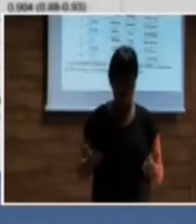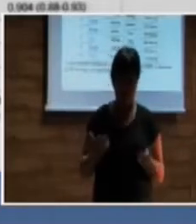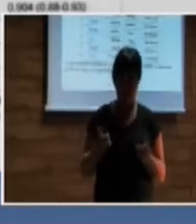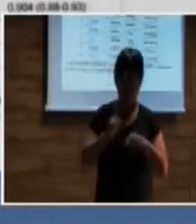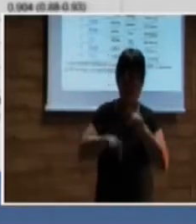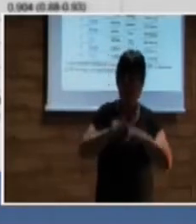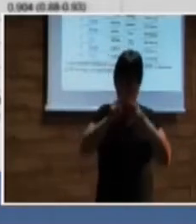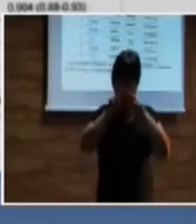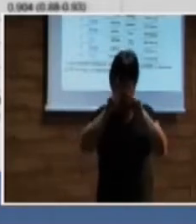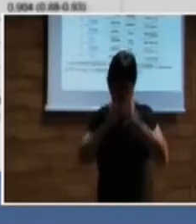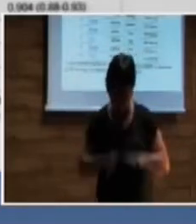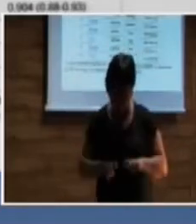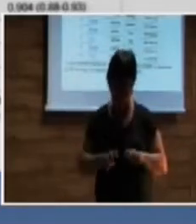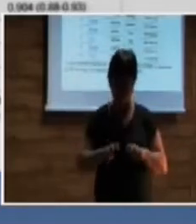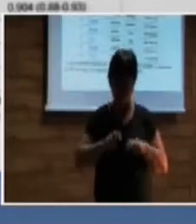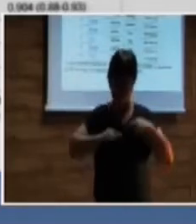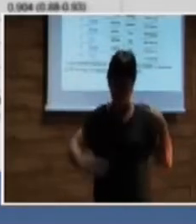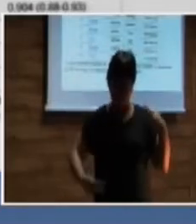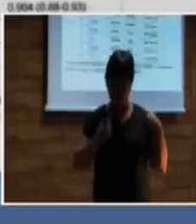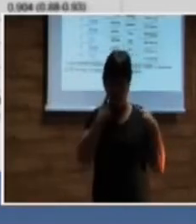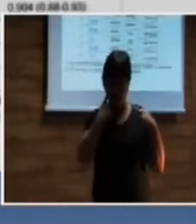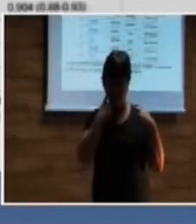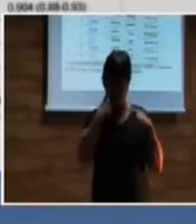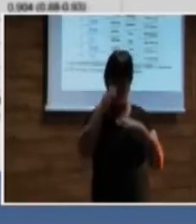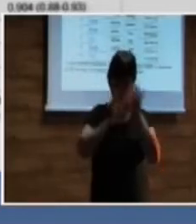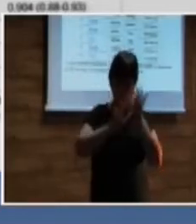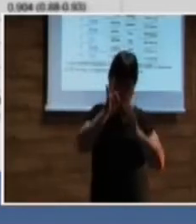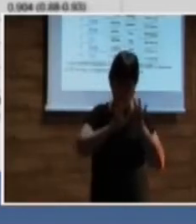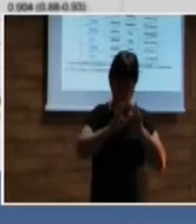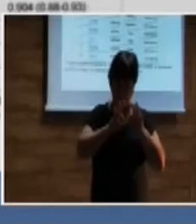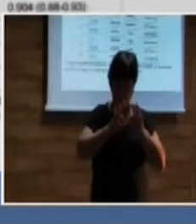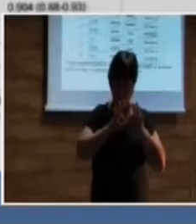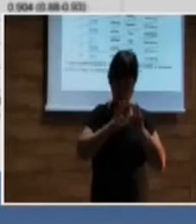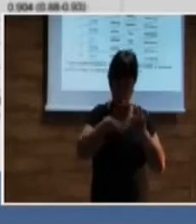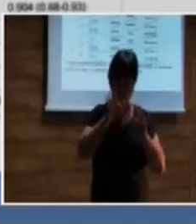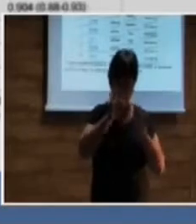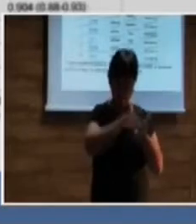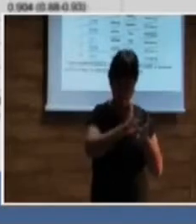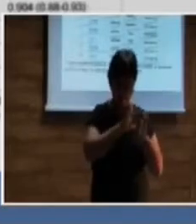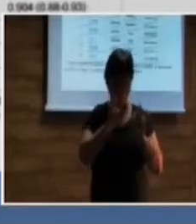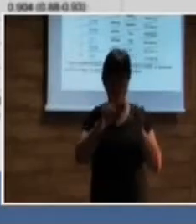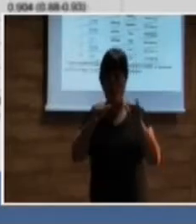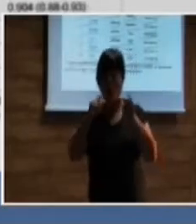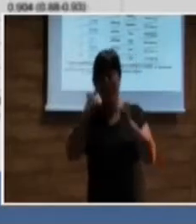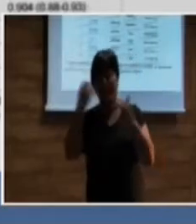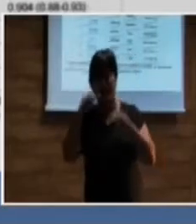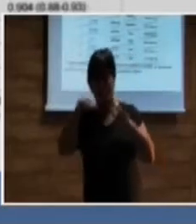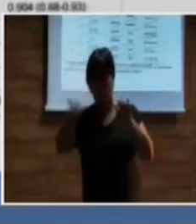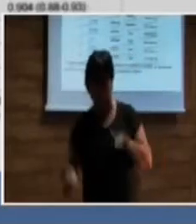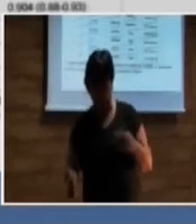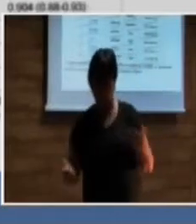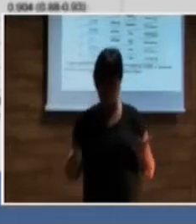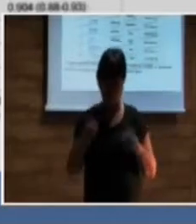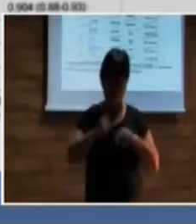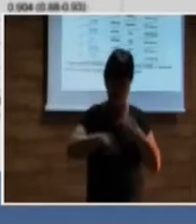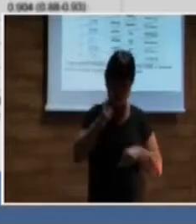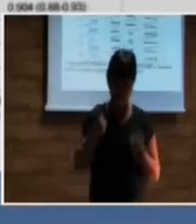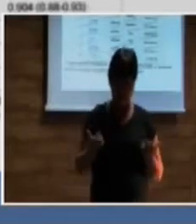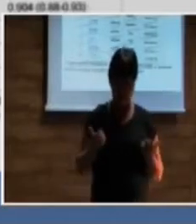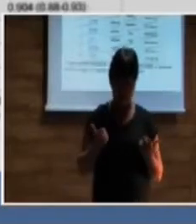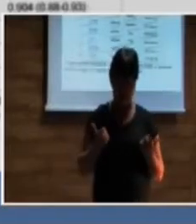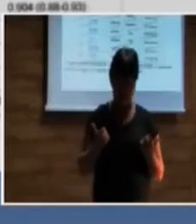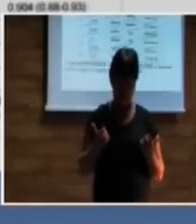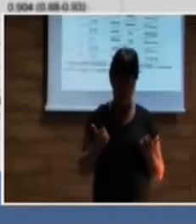prevalencia para la enfermedad o la disminuye. Por ejemplo, como ven, si vemos el CLU, tiene 0.8, ese gen baja el riesgo de la enfermedad. Pero si vemos el APOE,